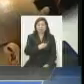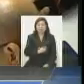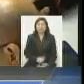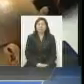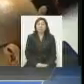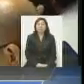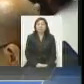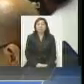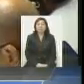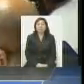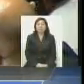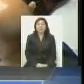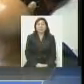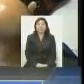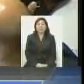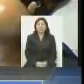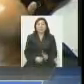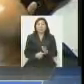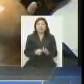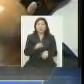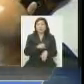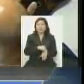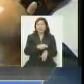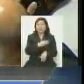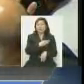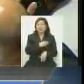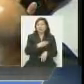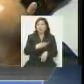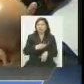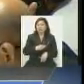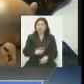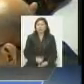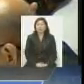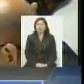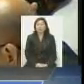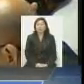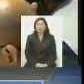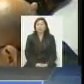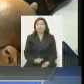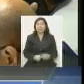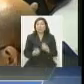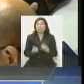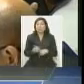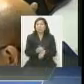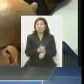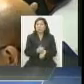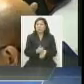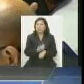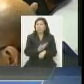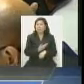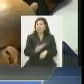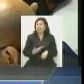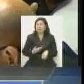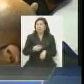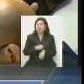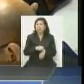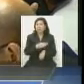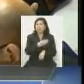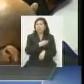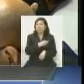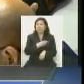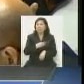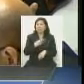capaz del la presidencia del Consejo de Ministros, son gente que tiene asesores, y la presidencia del Consejo de